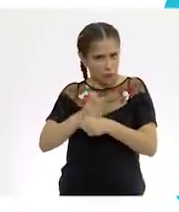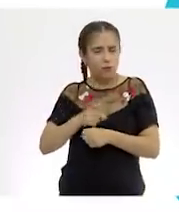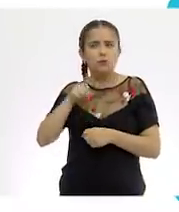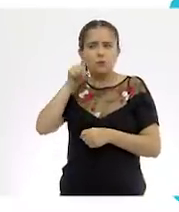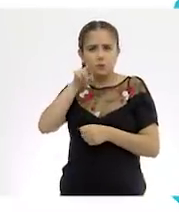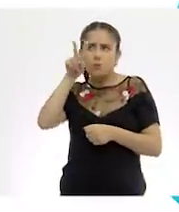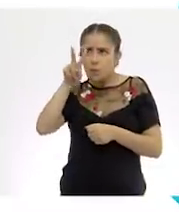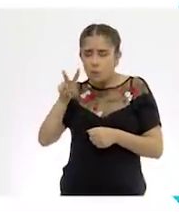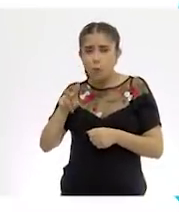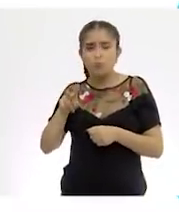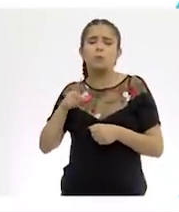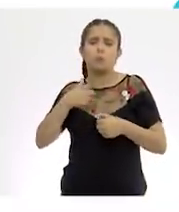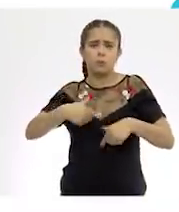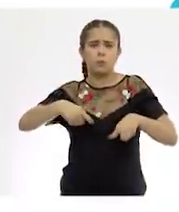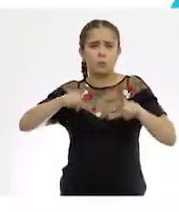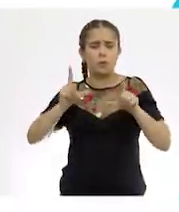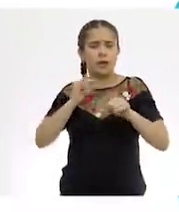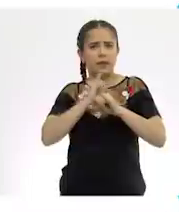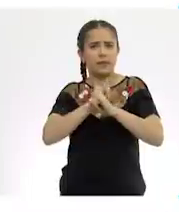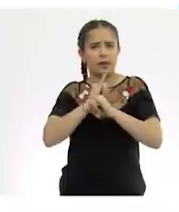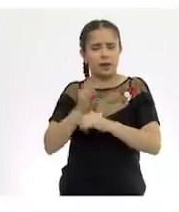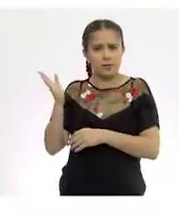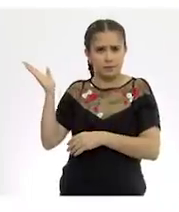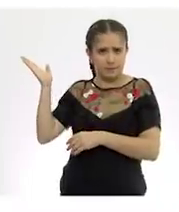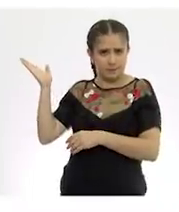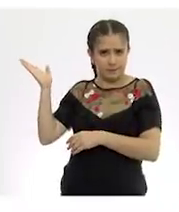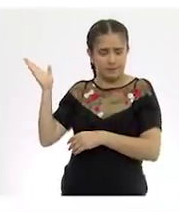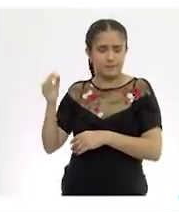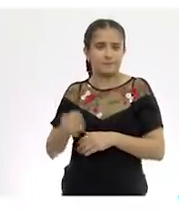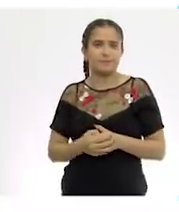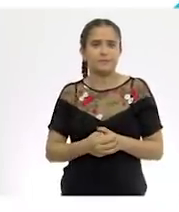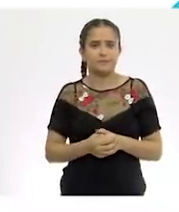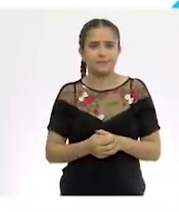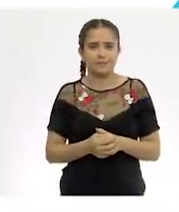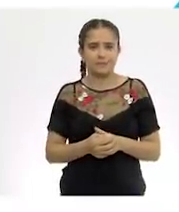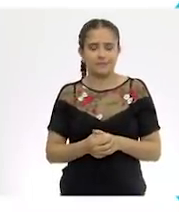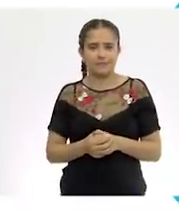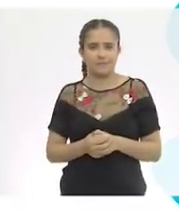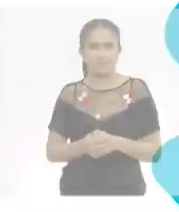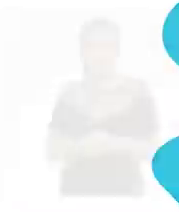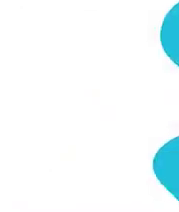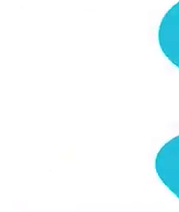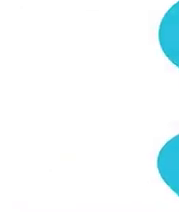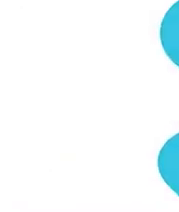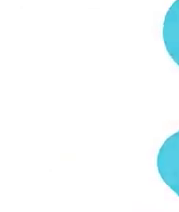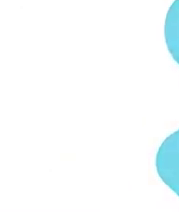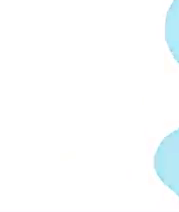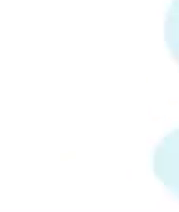siguiente liga: aprendeencasa.cep.gov.mx.